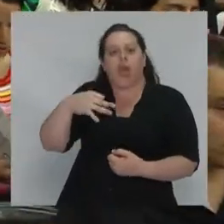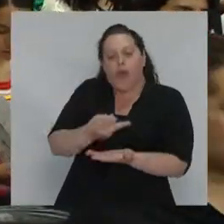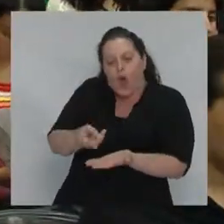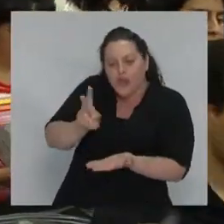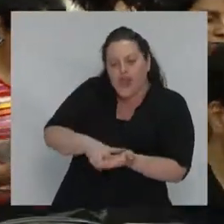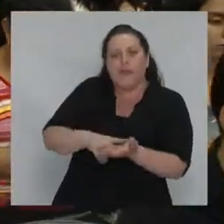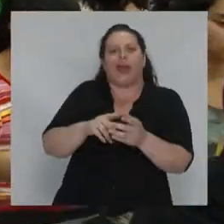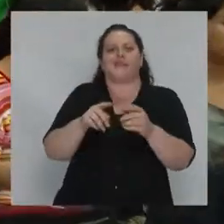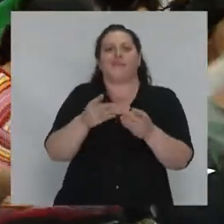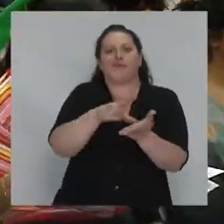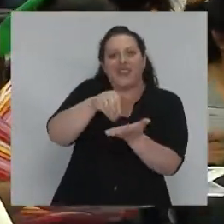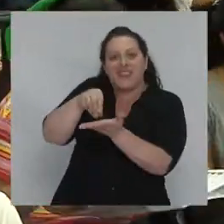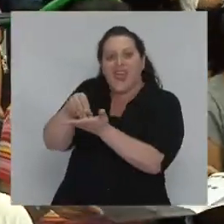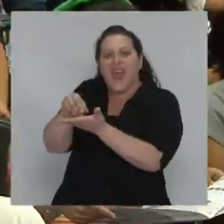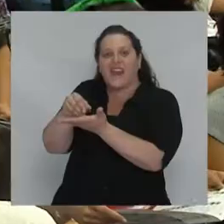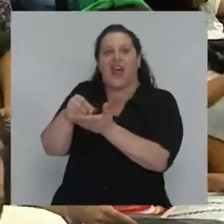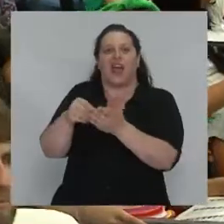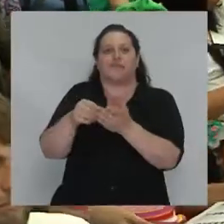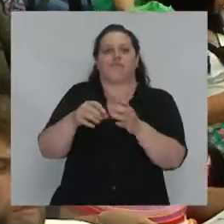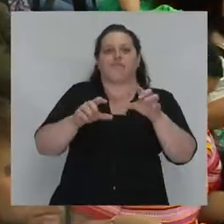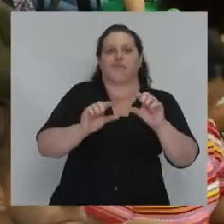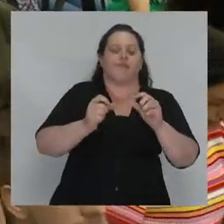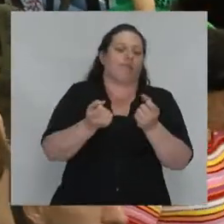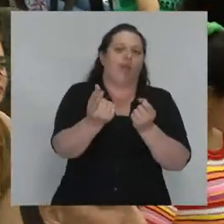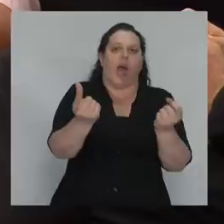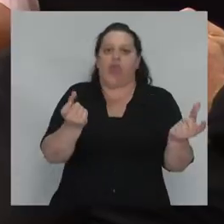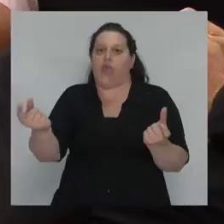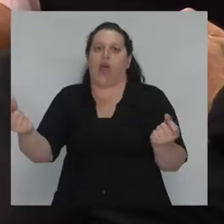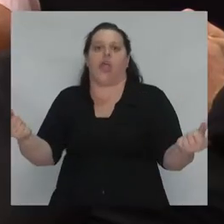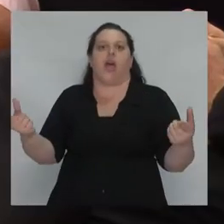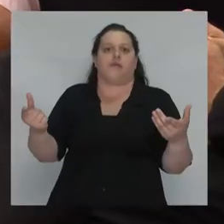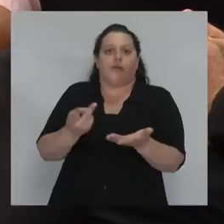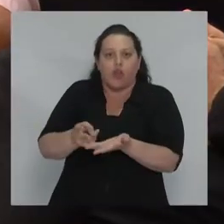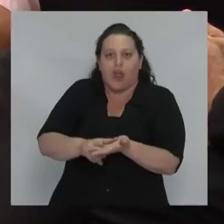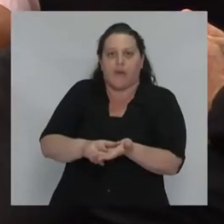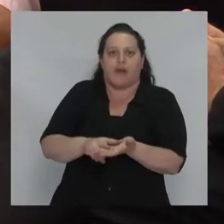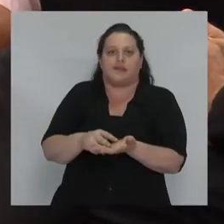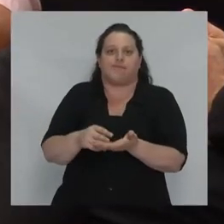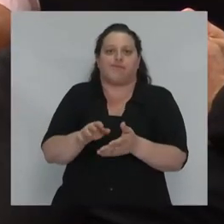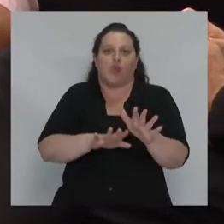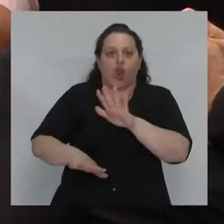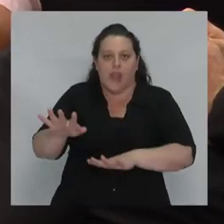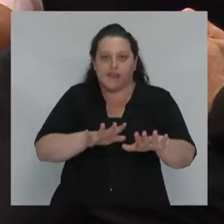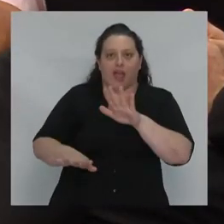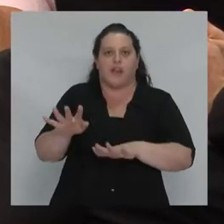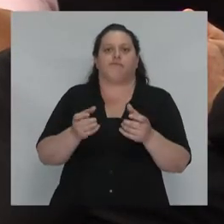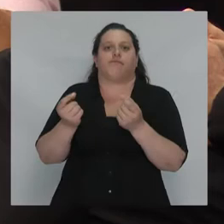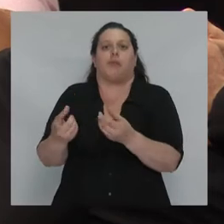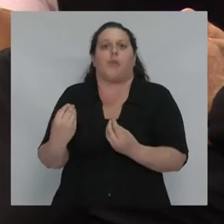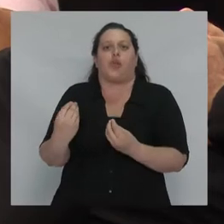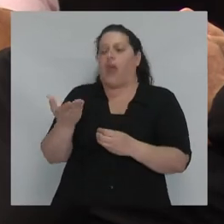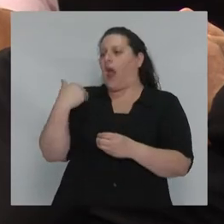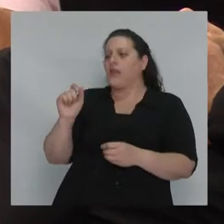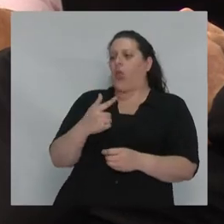no solamente no las hemos repartido, sino que la han concentrado los paramilitares, los narcotraficantes y los